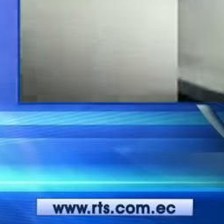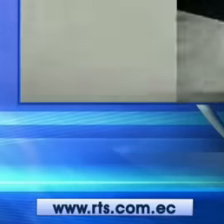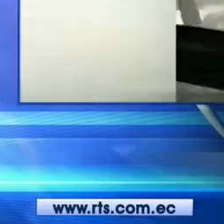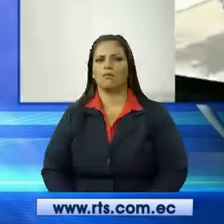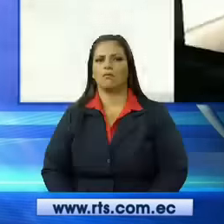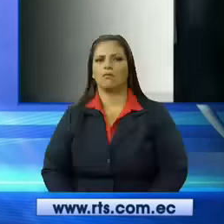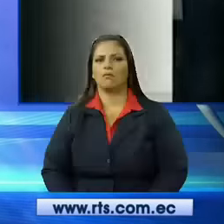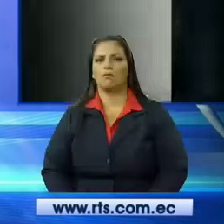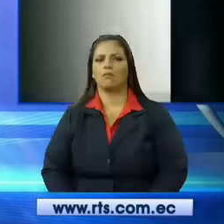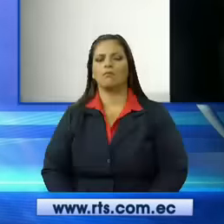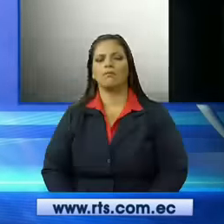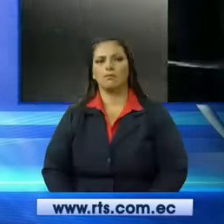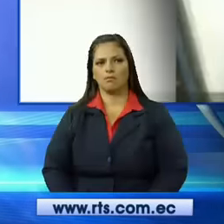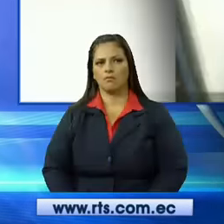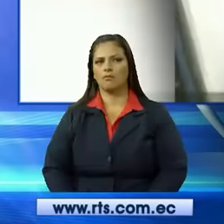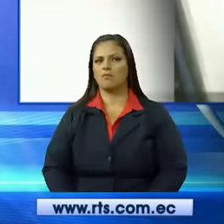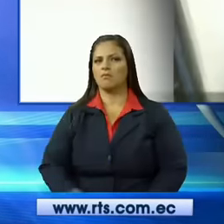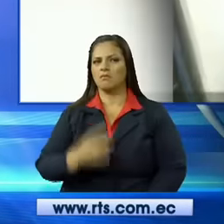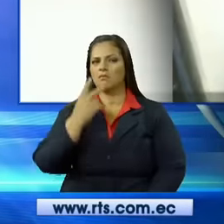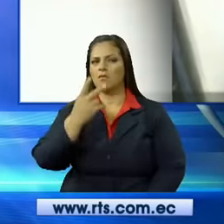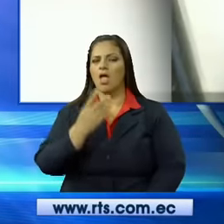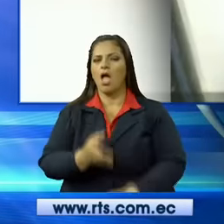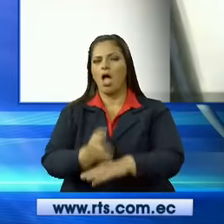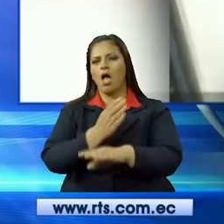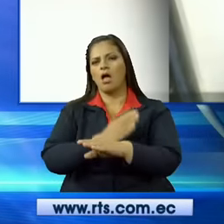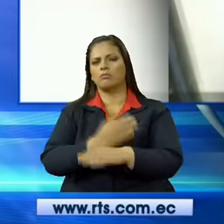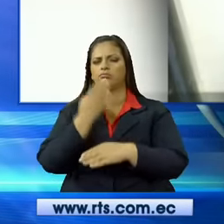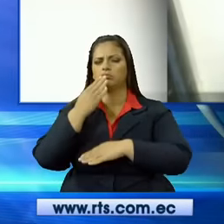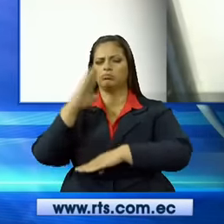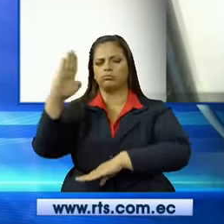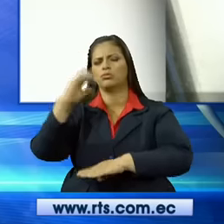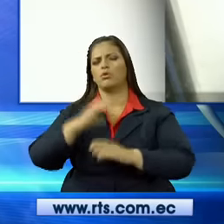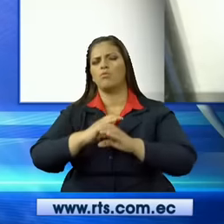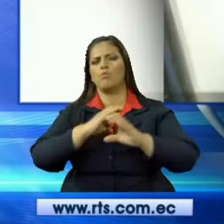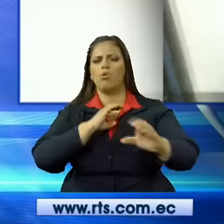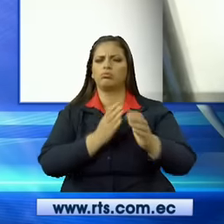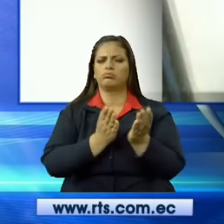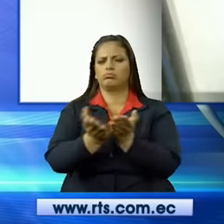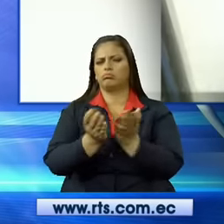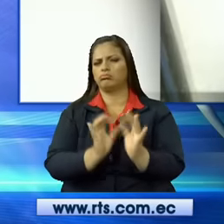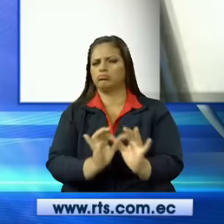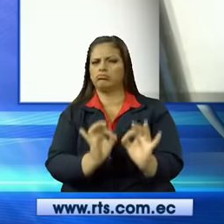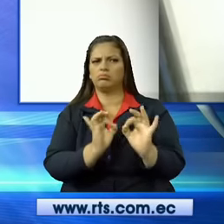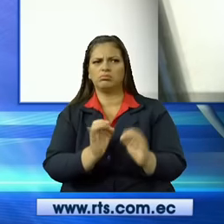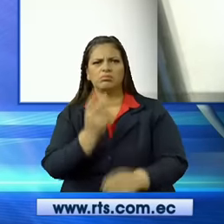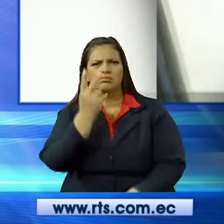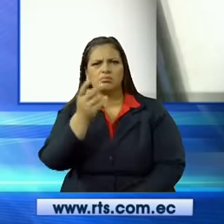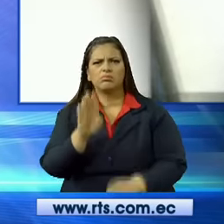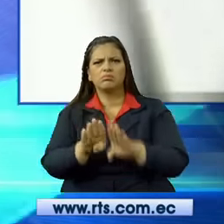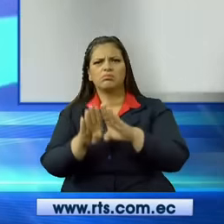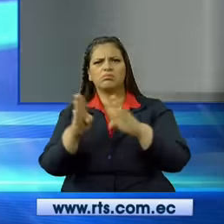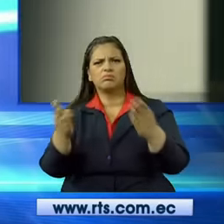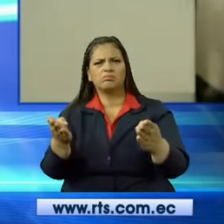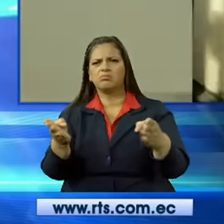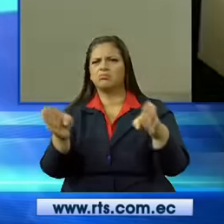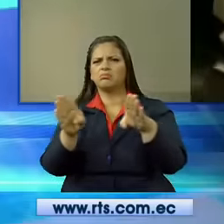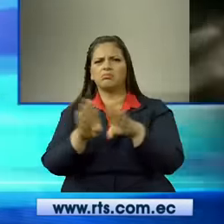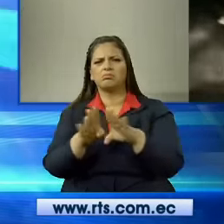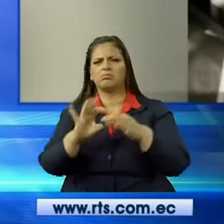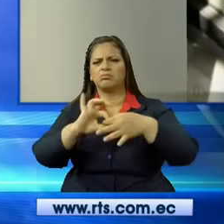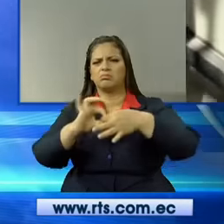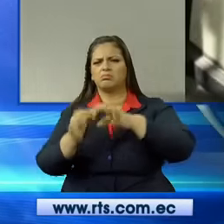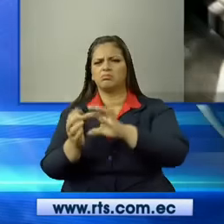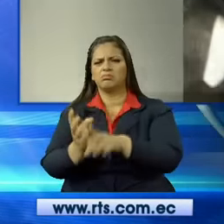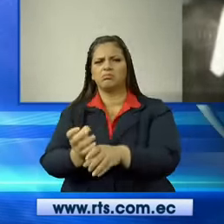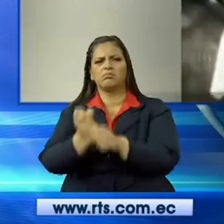son los mismos. Claro. Lo que hacen es maquillarlos nomás. Sin duda, nada lo que más se precisa es que brinden garantías, brinden seguridad,